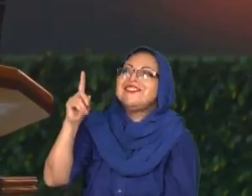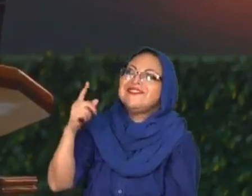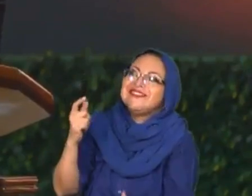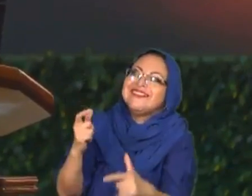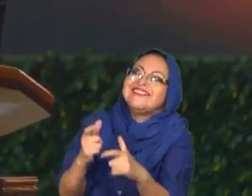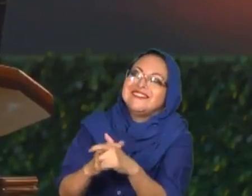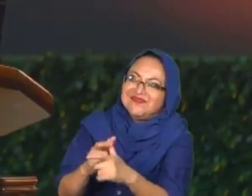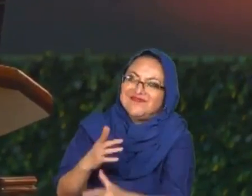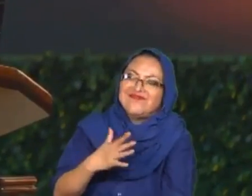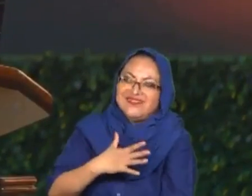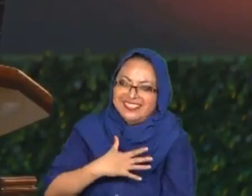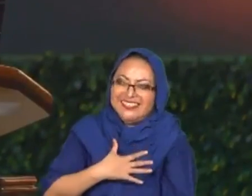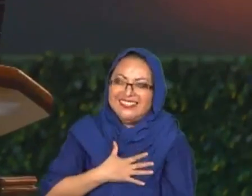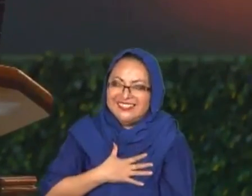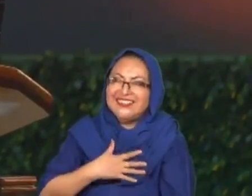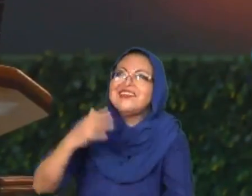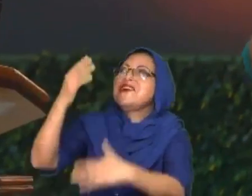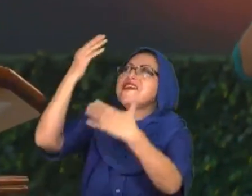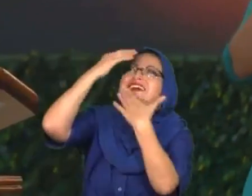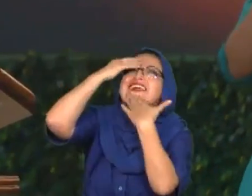Jesús,